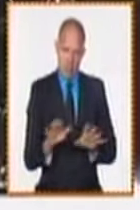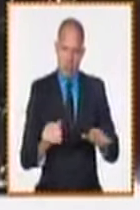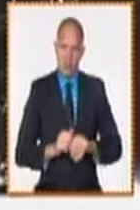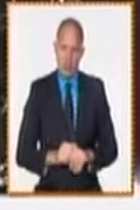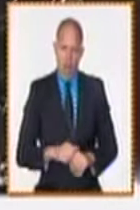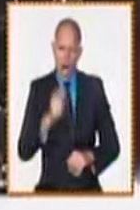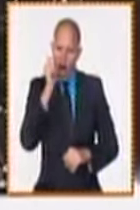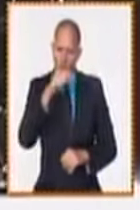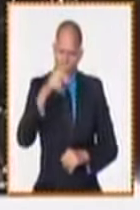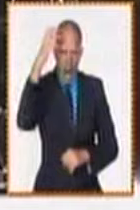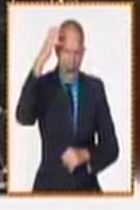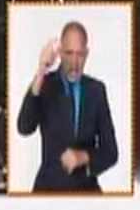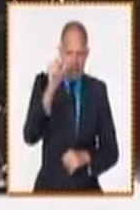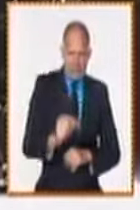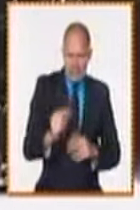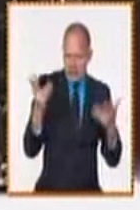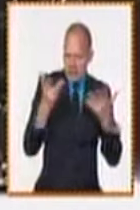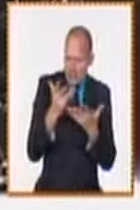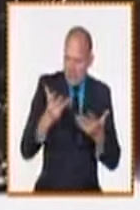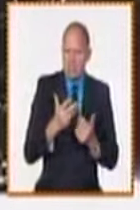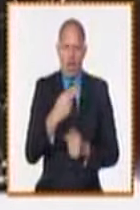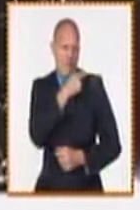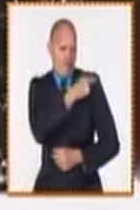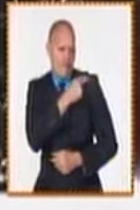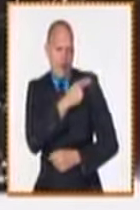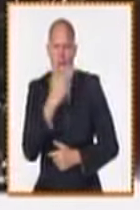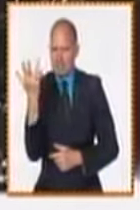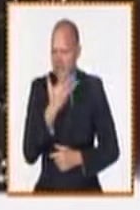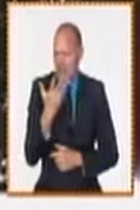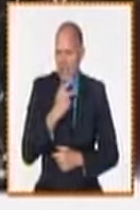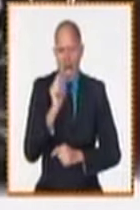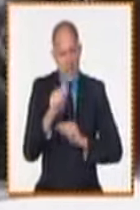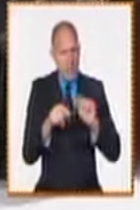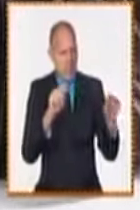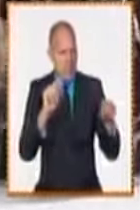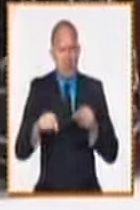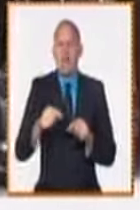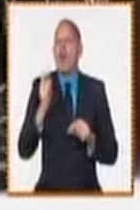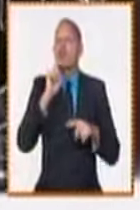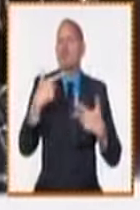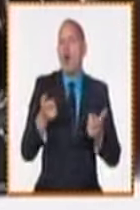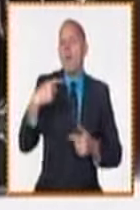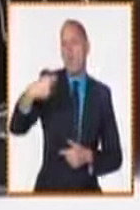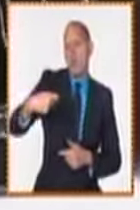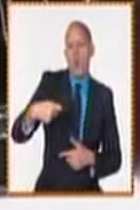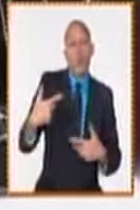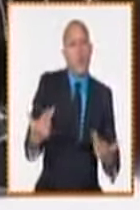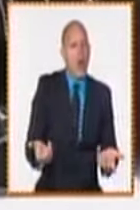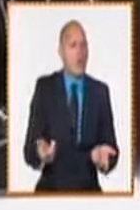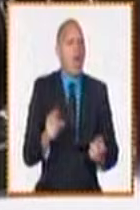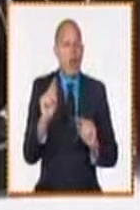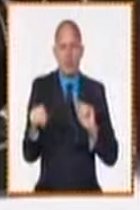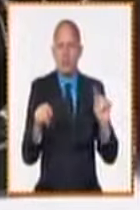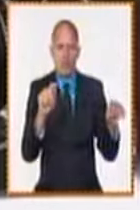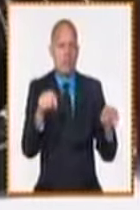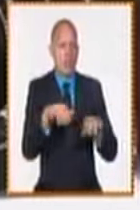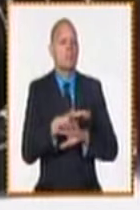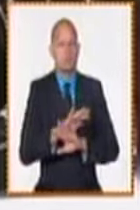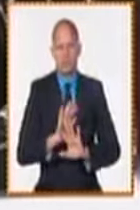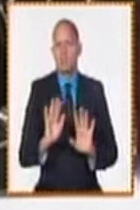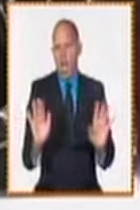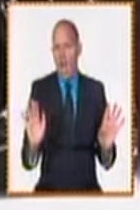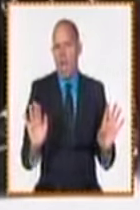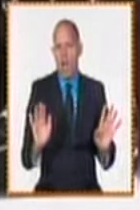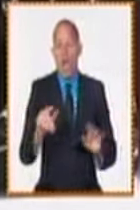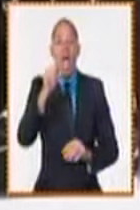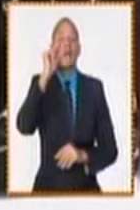de Bayamo, los regidores de Bayamo, establece la fiscalía, establece un grupo de organismos que tienen que ver con la organización